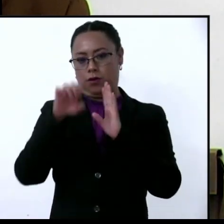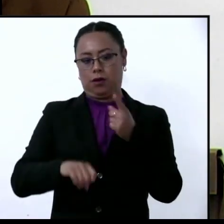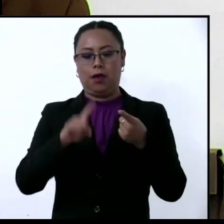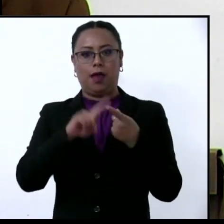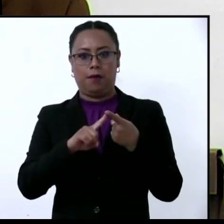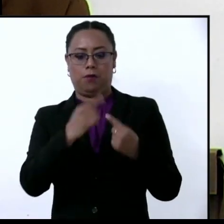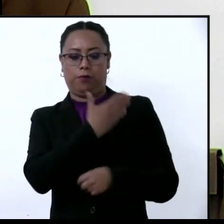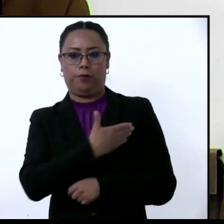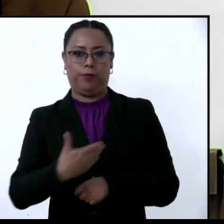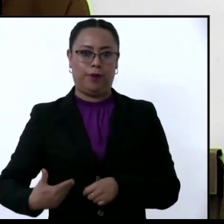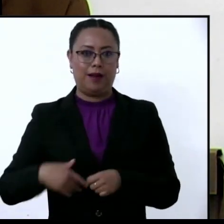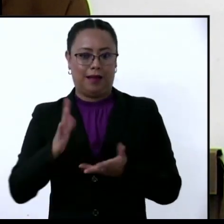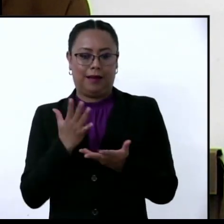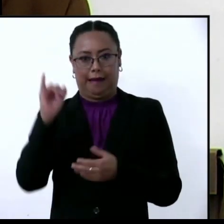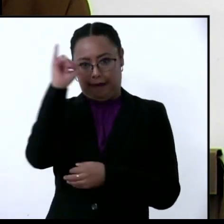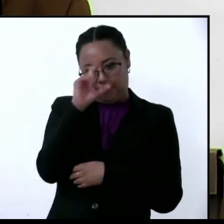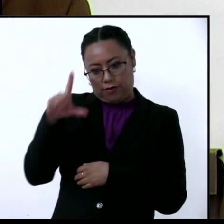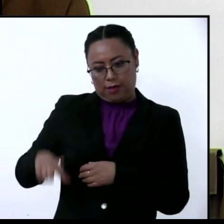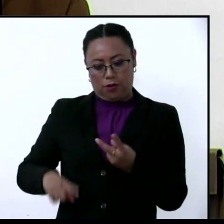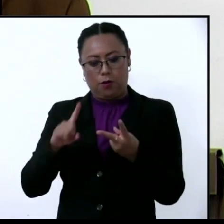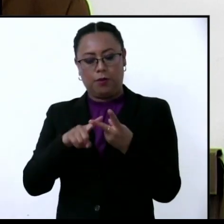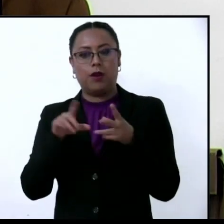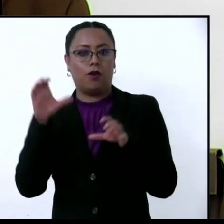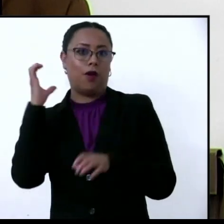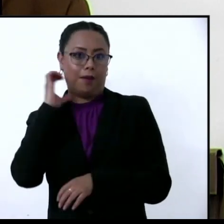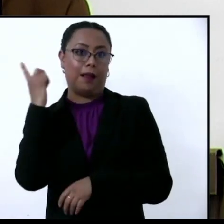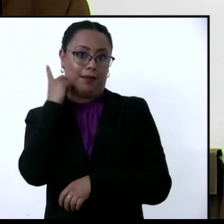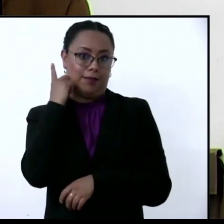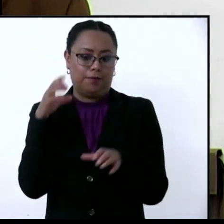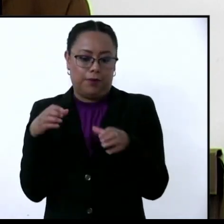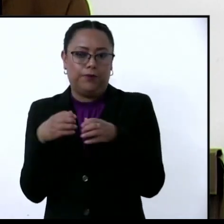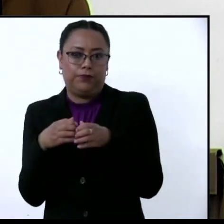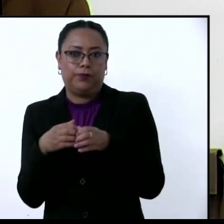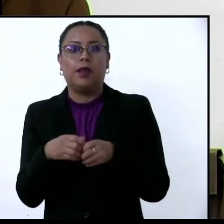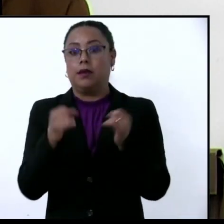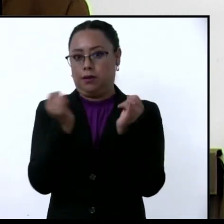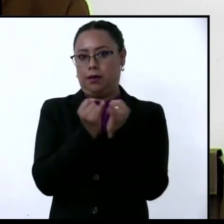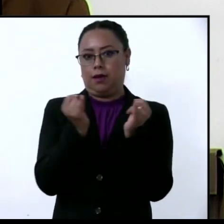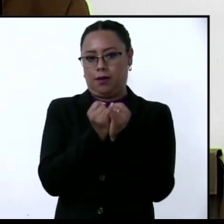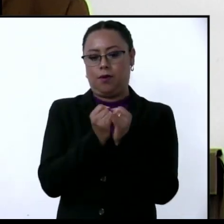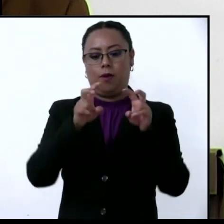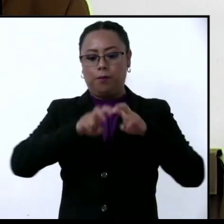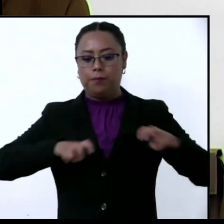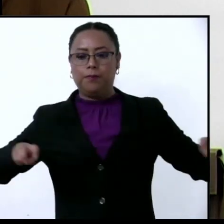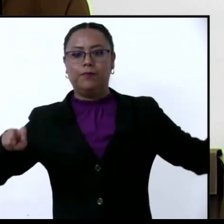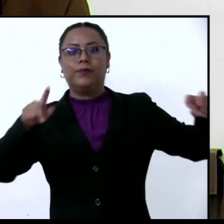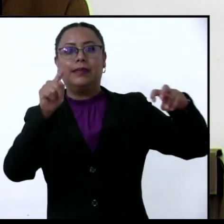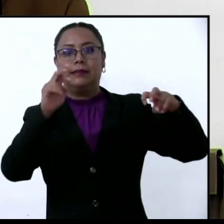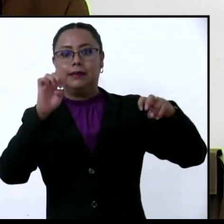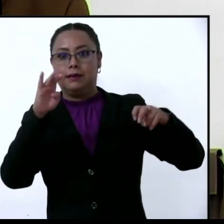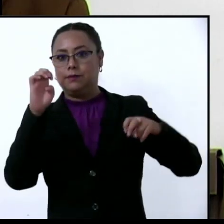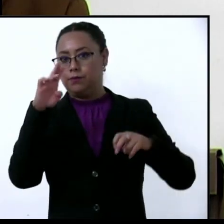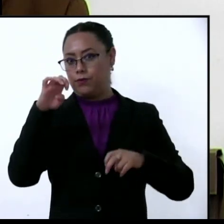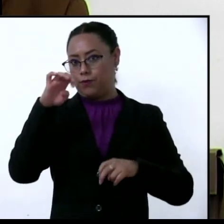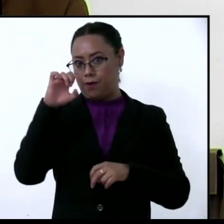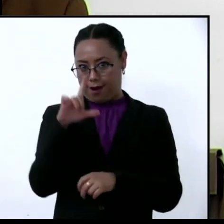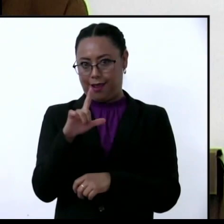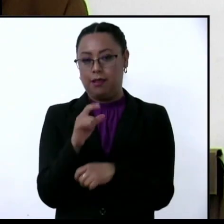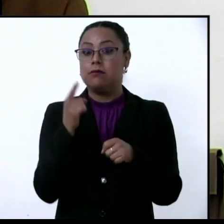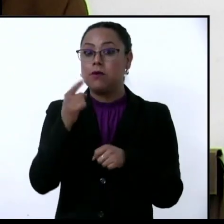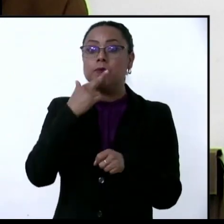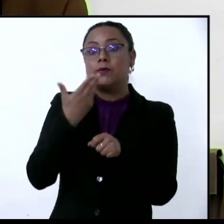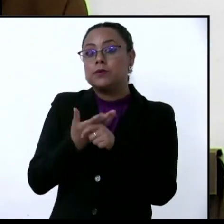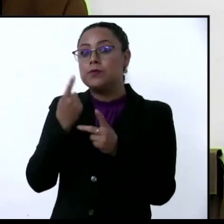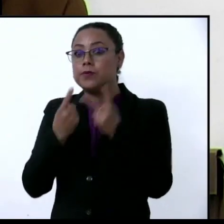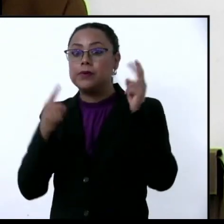ejecutivo, del poder legislativo y también del poder judicial, que hoy en día tiene atribuciones en materia laboral para poder